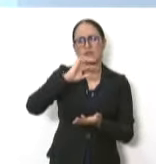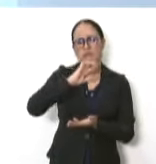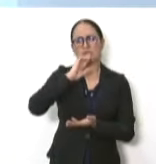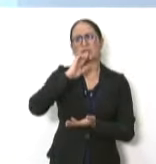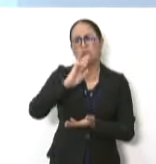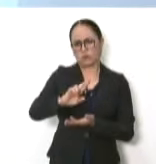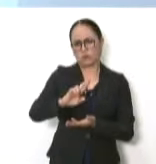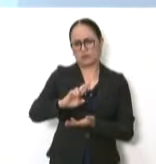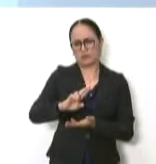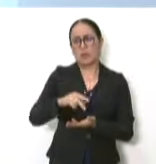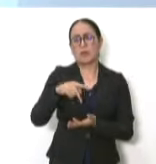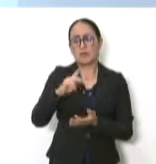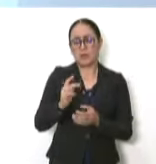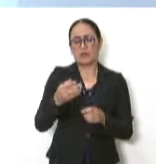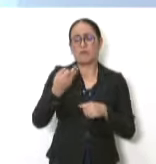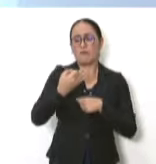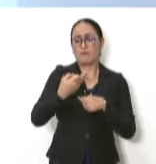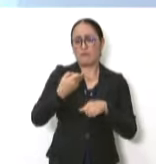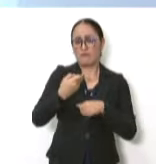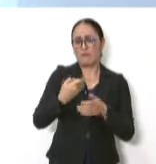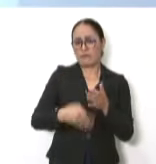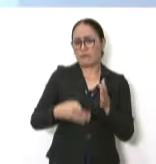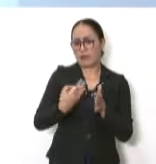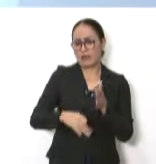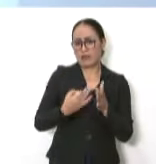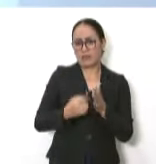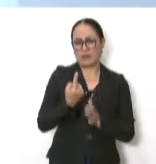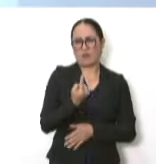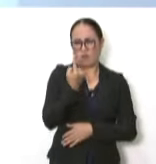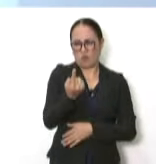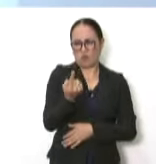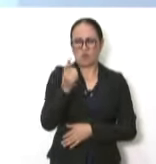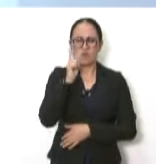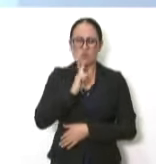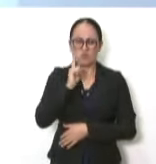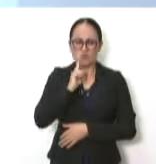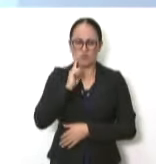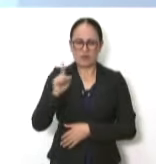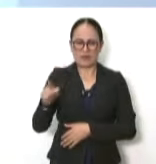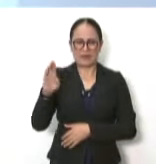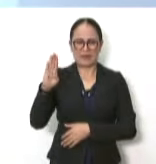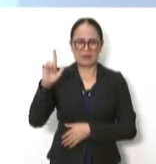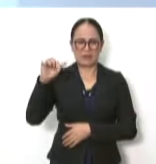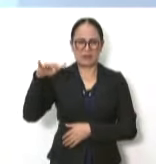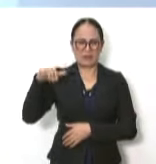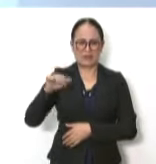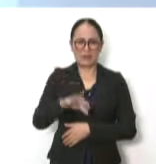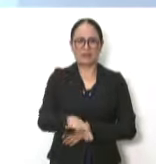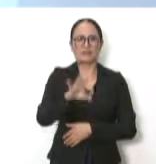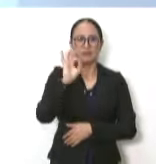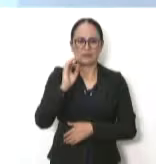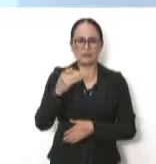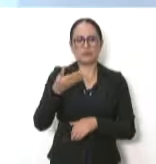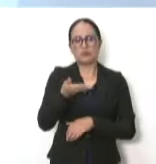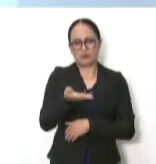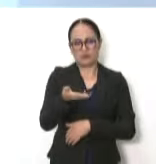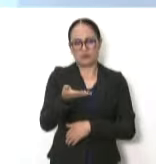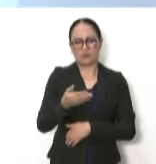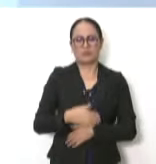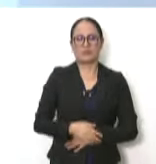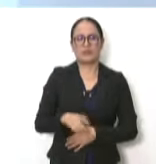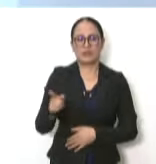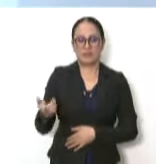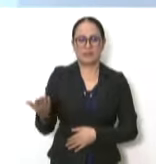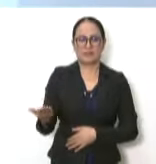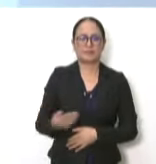dejando solamente pendiente el que ha solicitado o ha separado para ese tratamiento la compañera comisionada